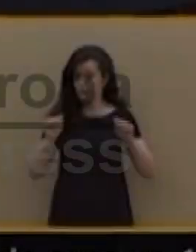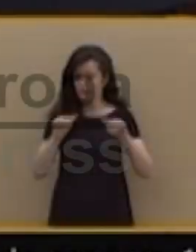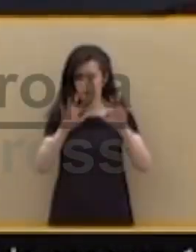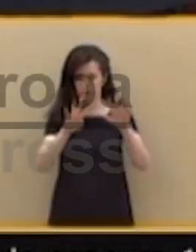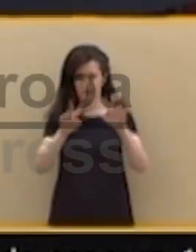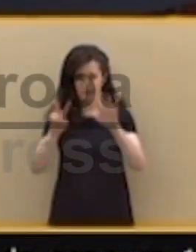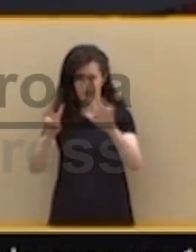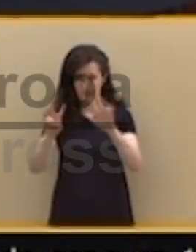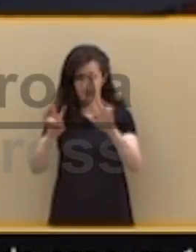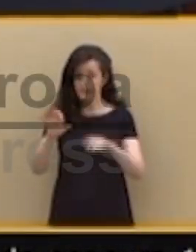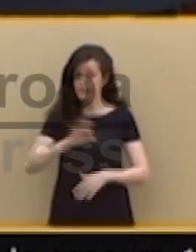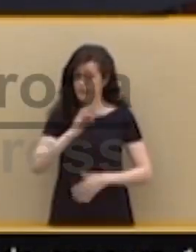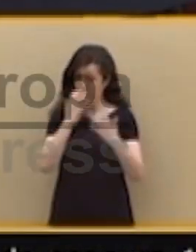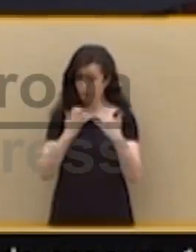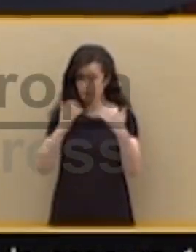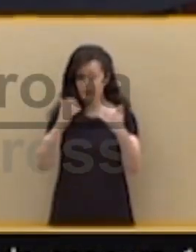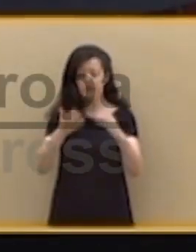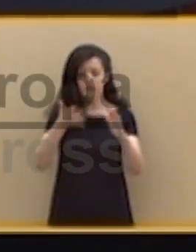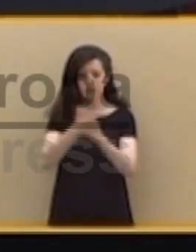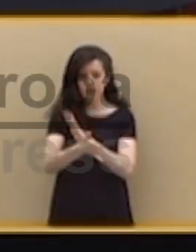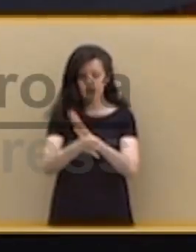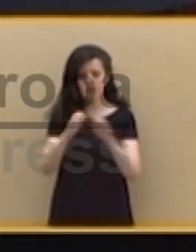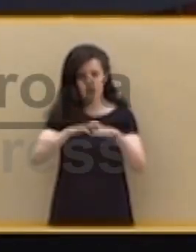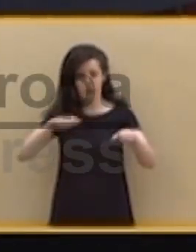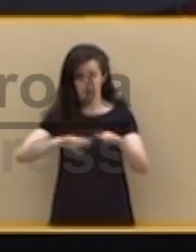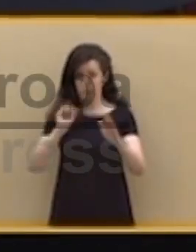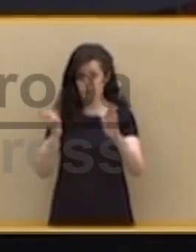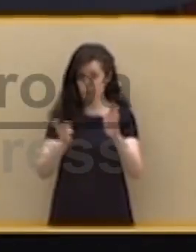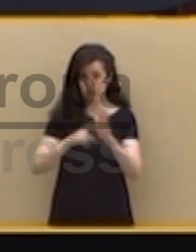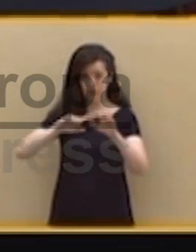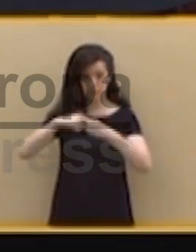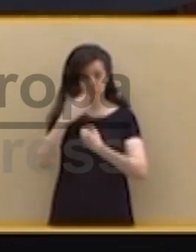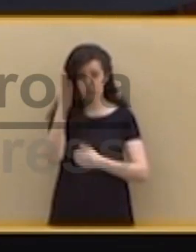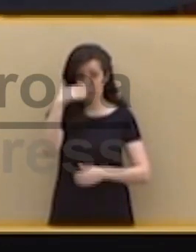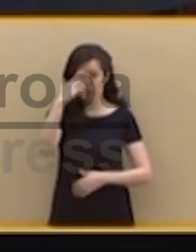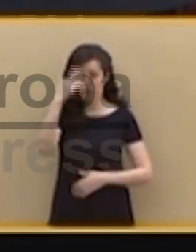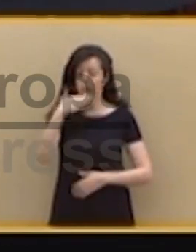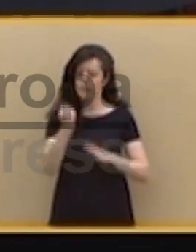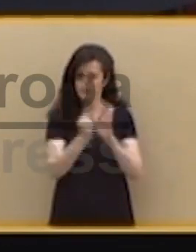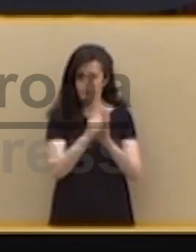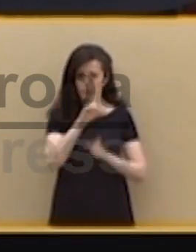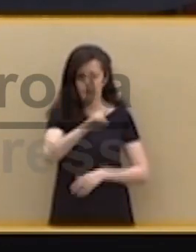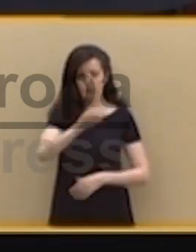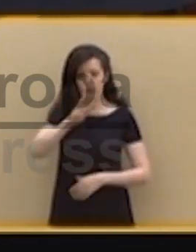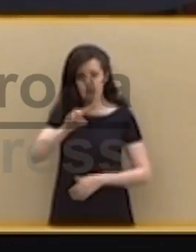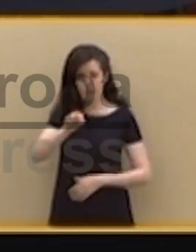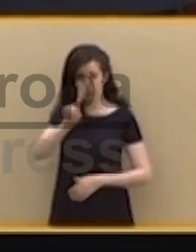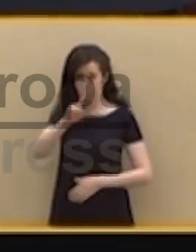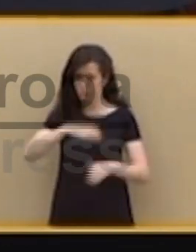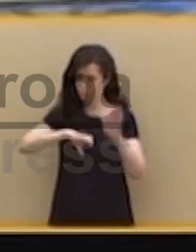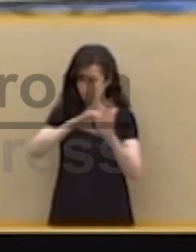señorías al no haberse obtenido la mayoría absoluta de los miembros de la cámara de acuerdo con los artículos 113.1 de la constitución